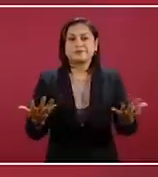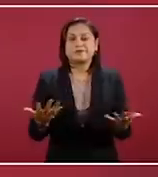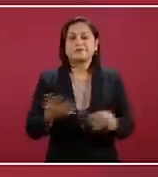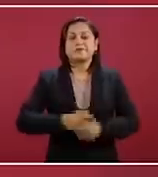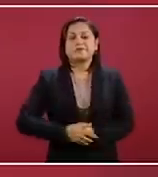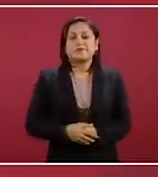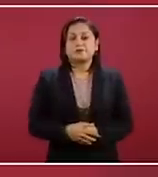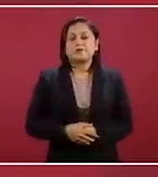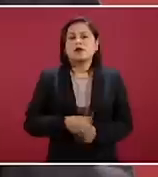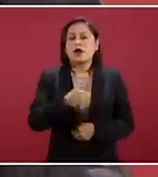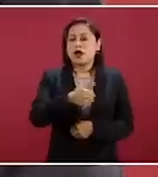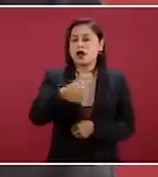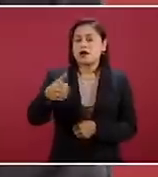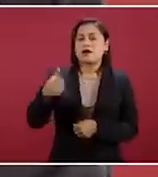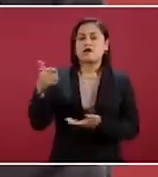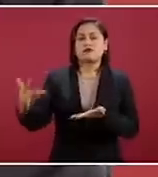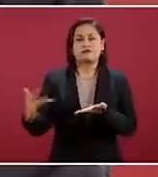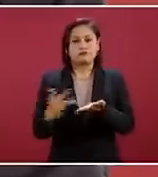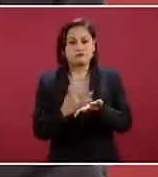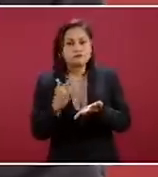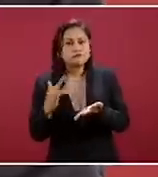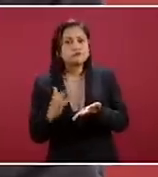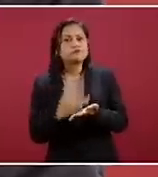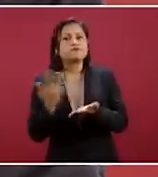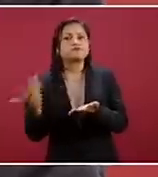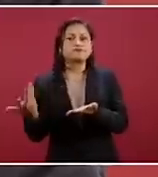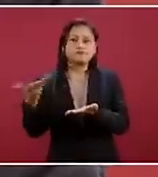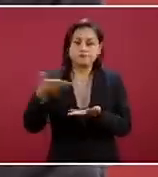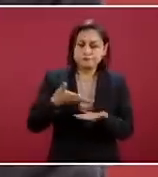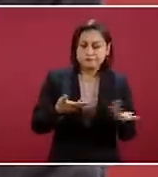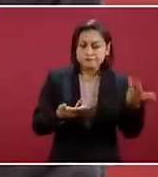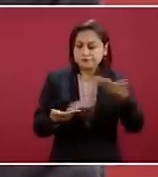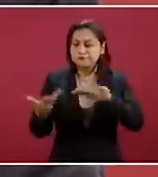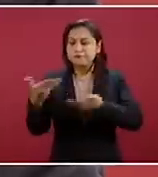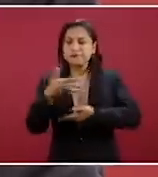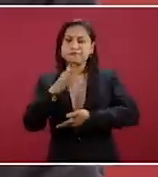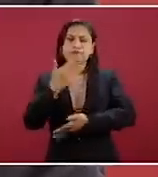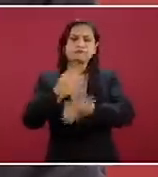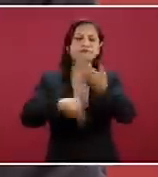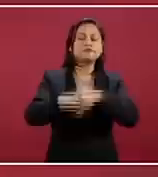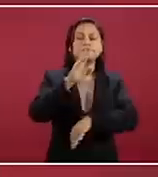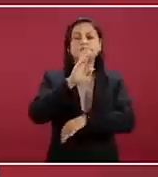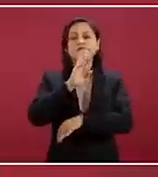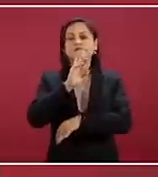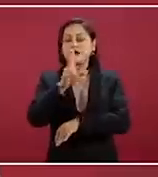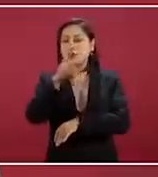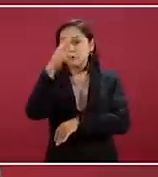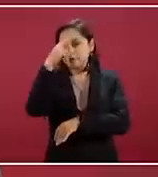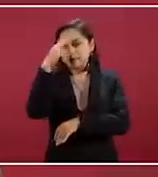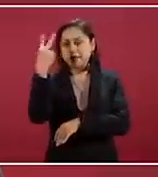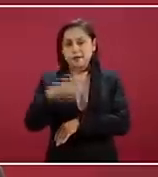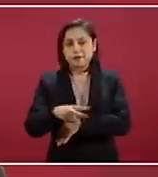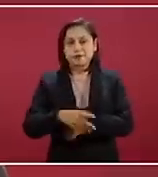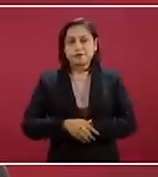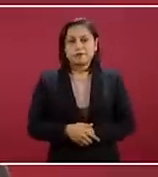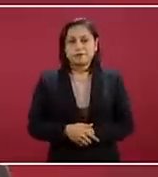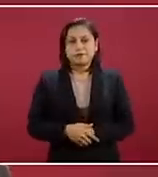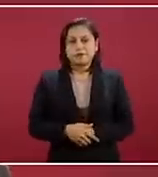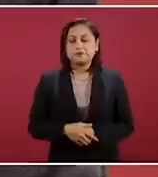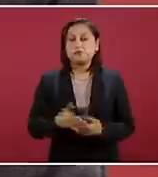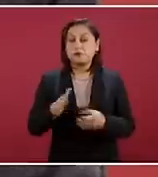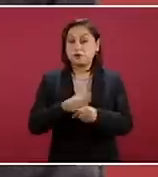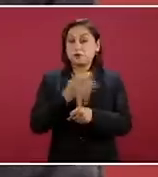contribuimos, que apoyamos la transformación del país. Entonces, todos tenemos que sentirnos